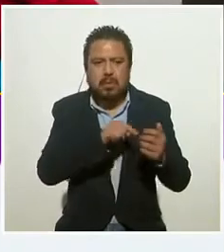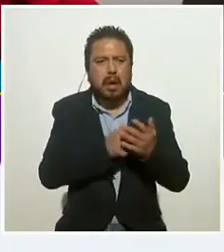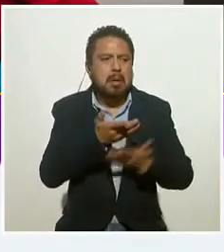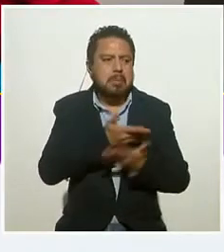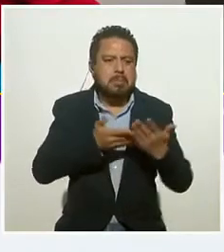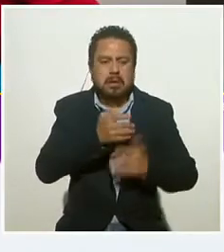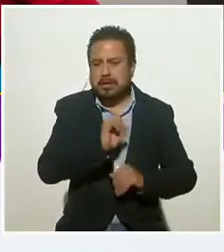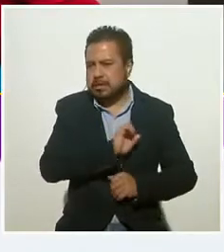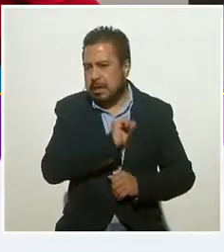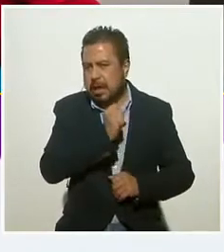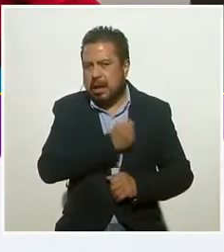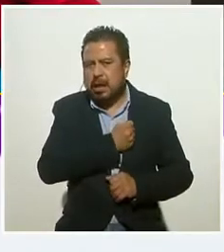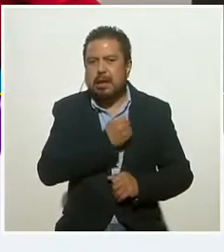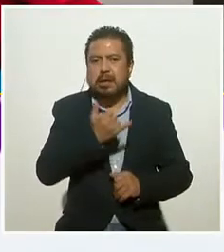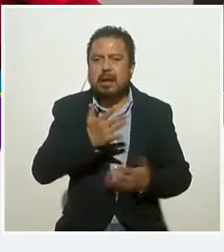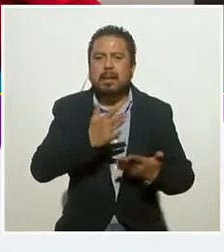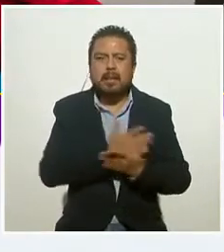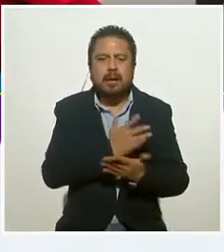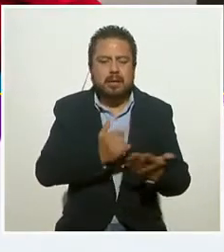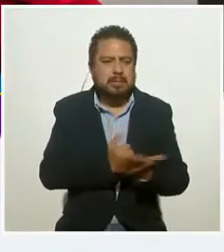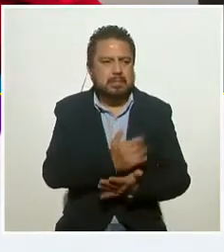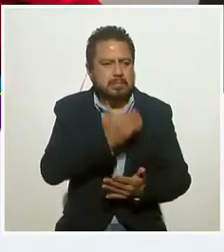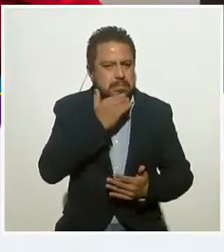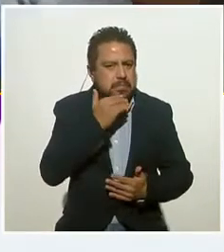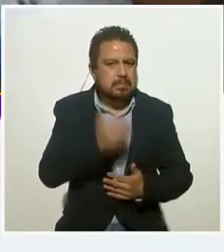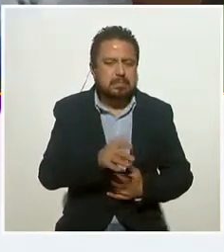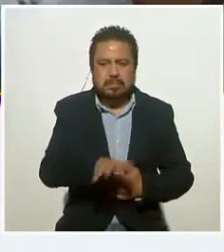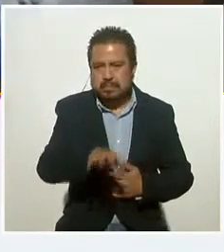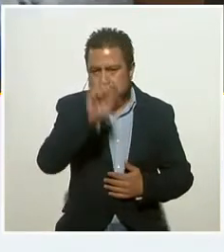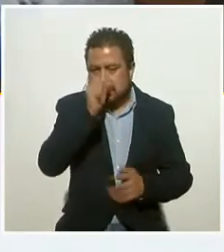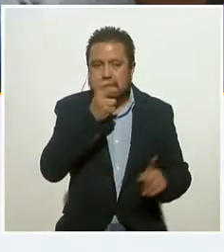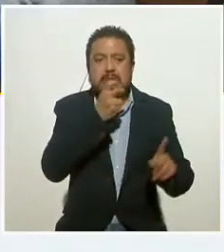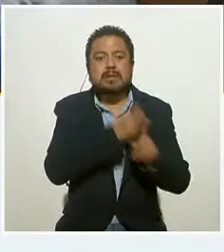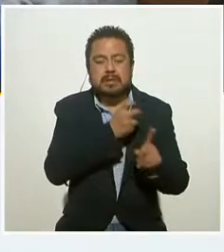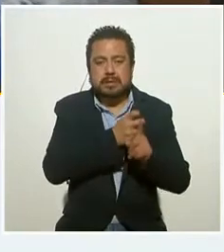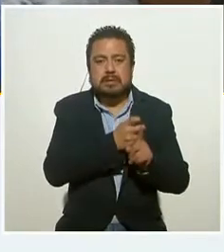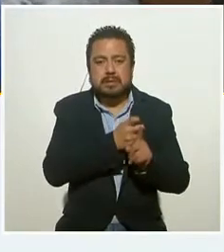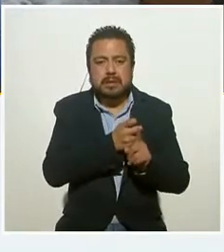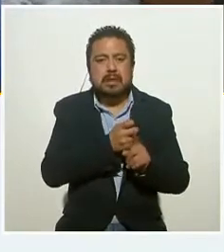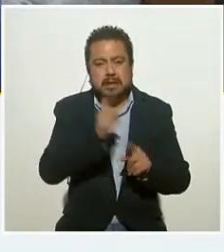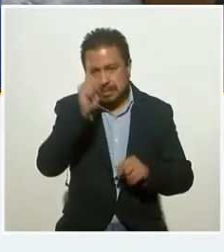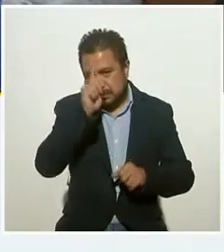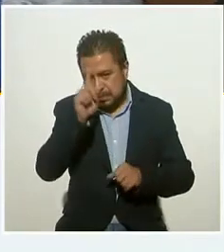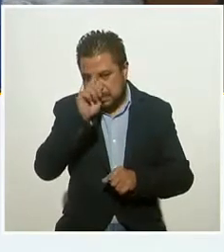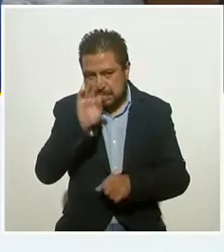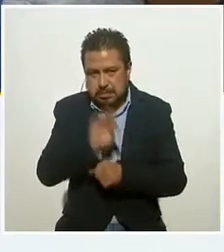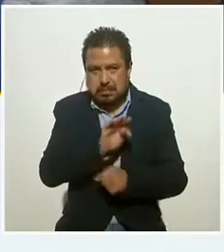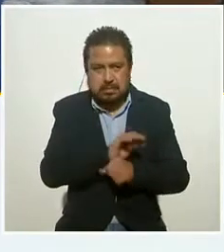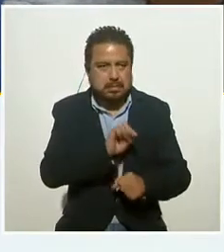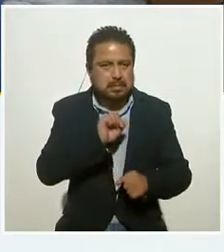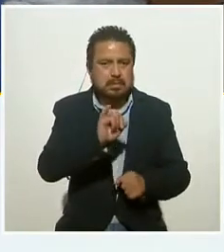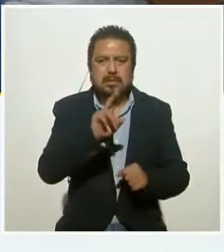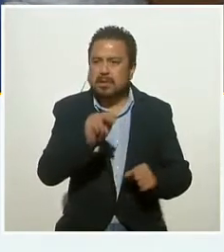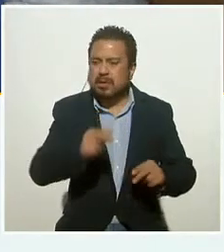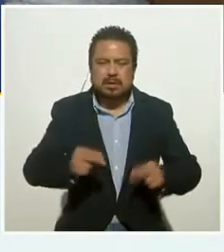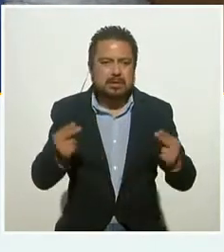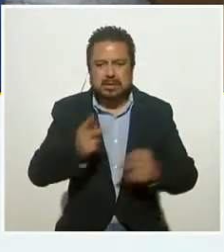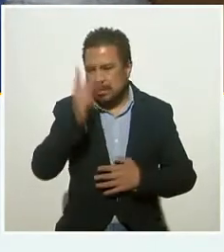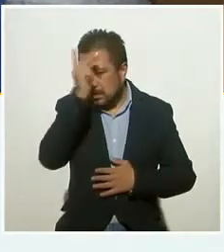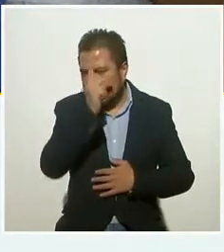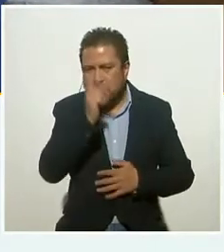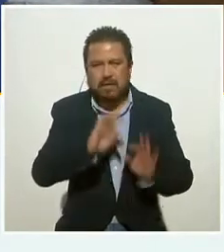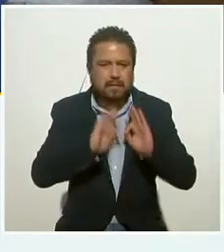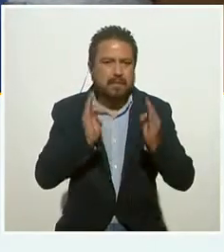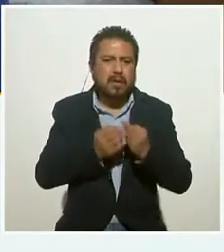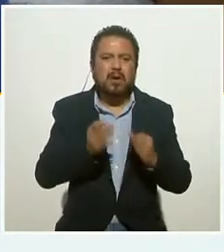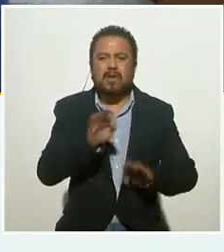convivencia saludable y tomar buenas decisiones. Eso sería la recomendación. Y efectivamente no necesitas ser psicólogo, mi formación